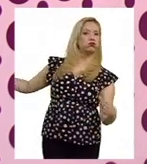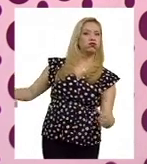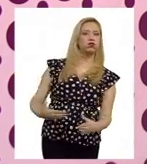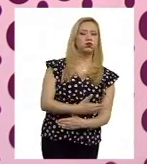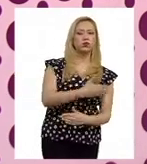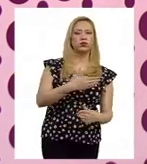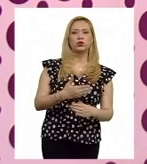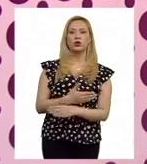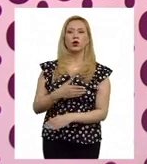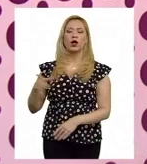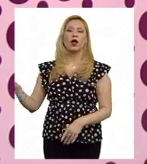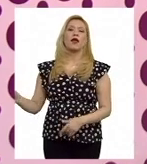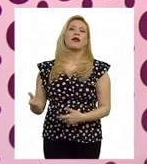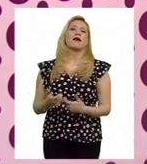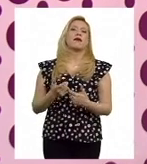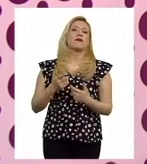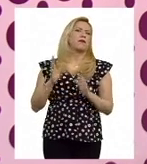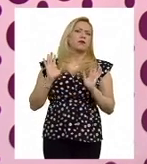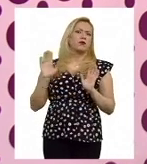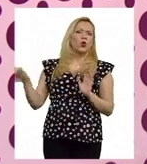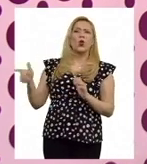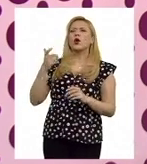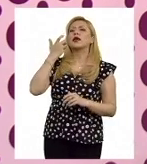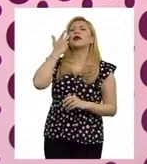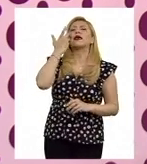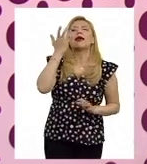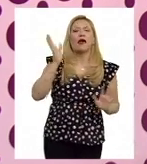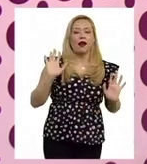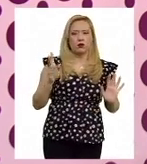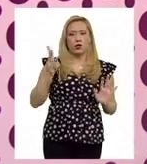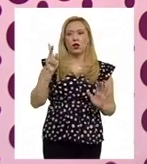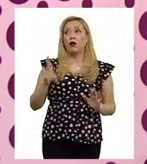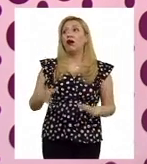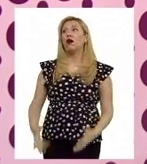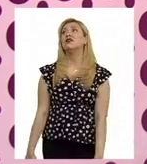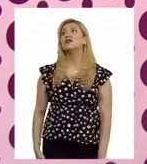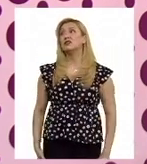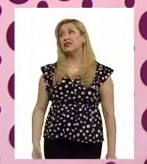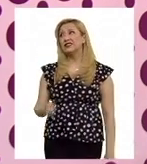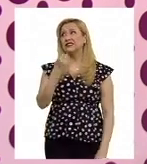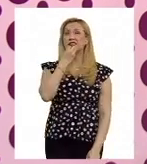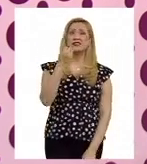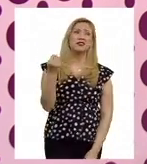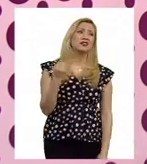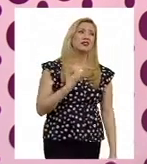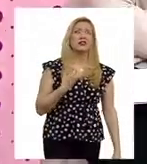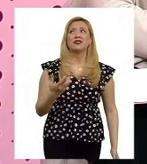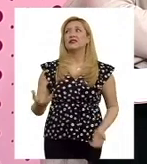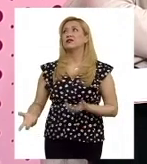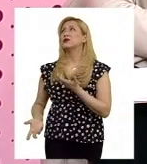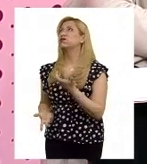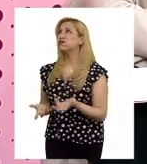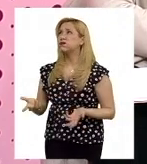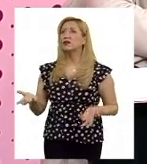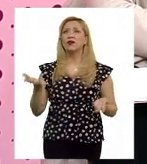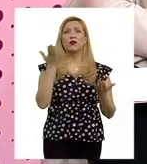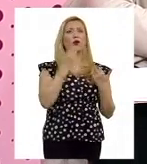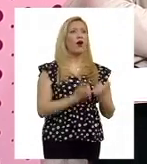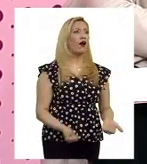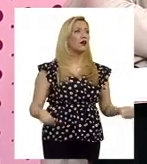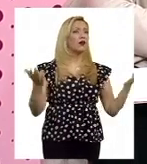y no como resultado de una situación inhóspita en sus lugares de